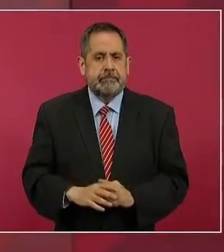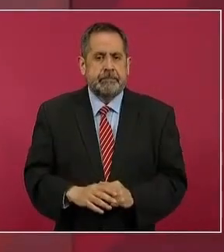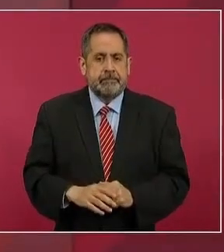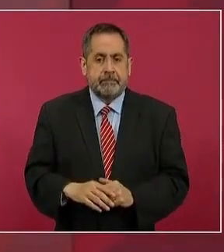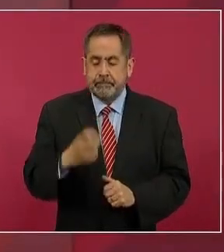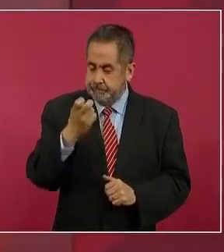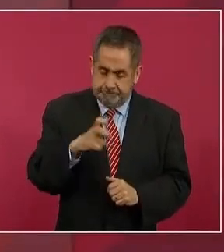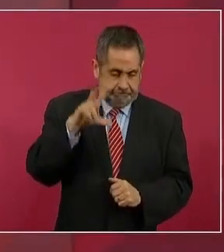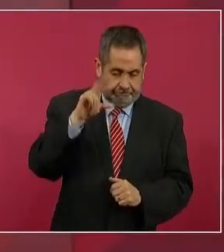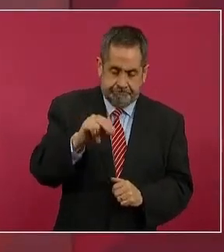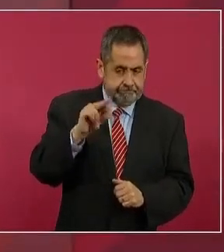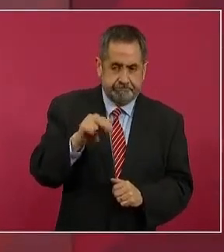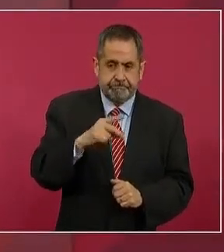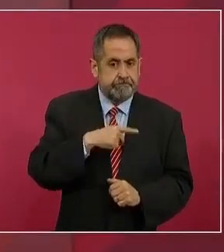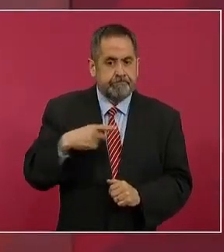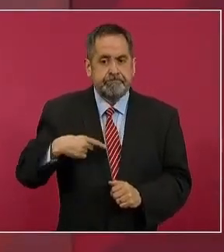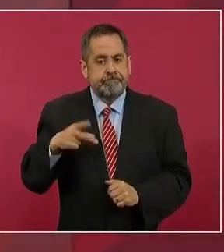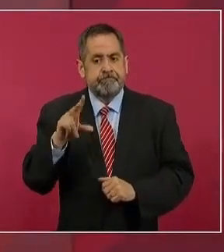Eso no